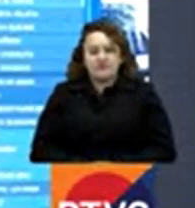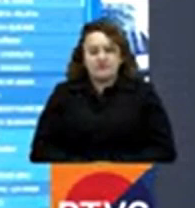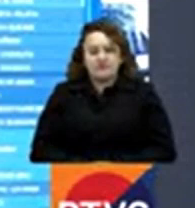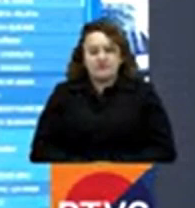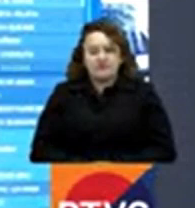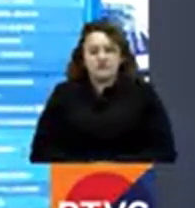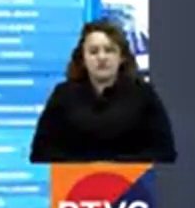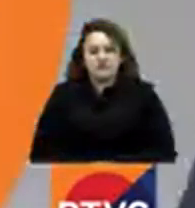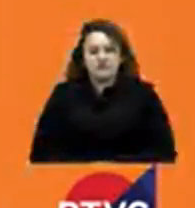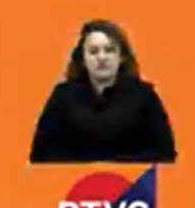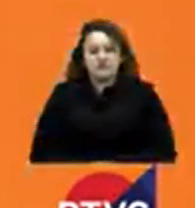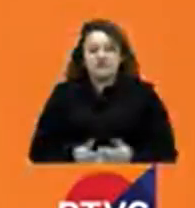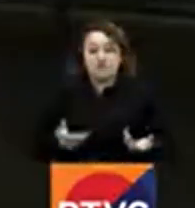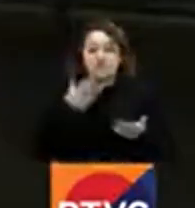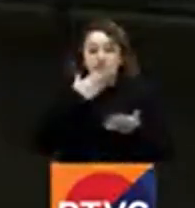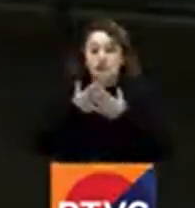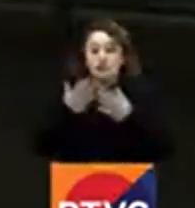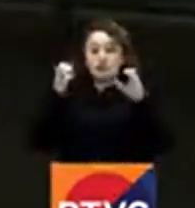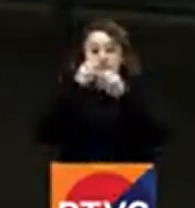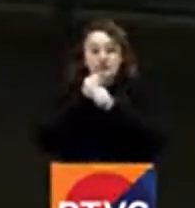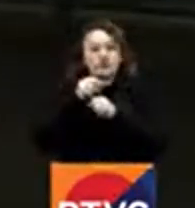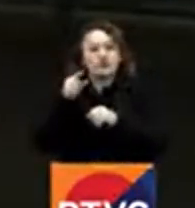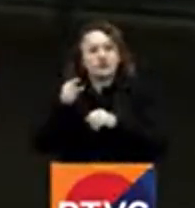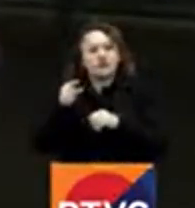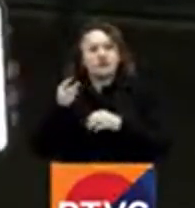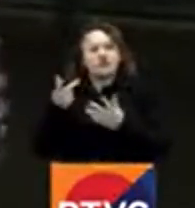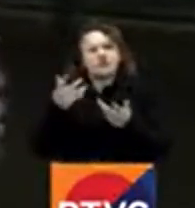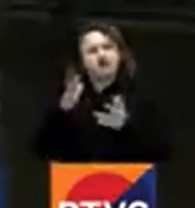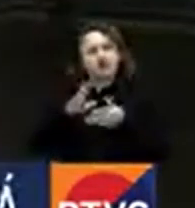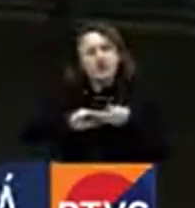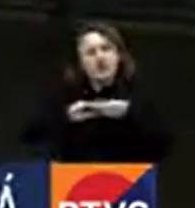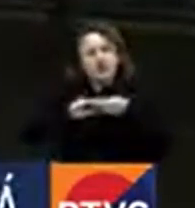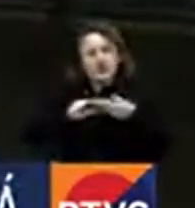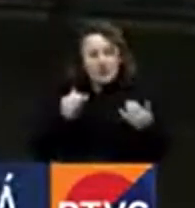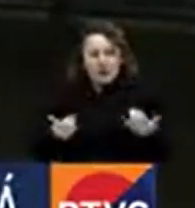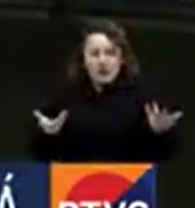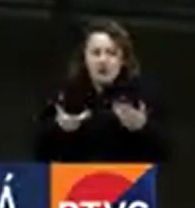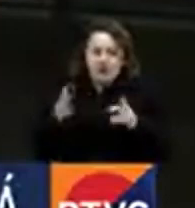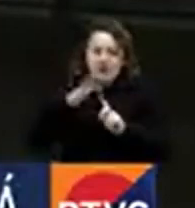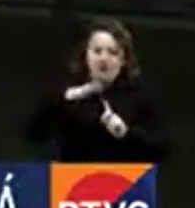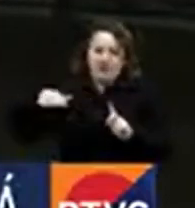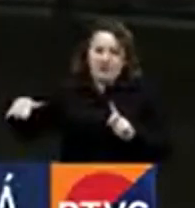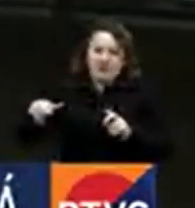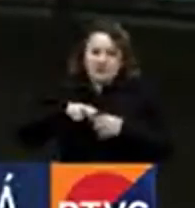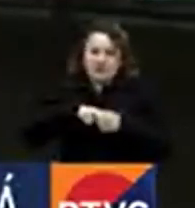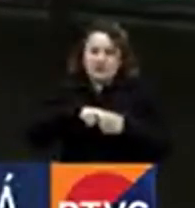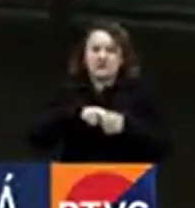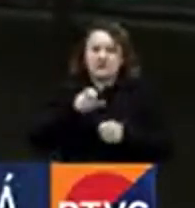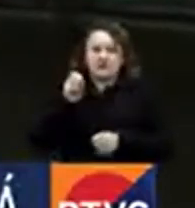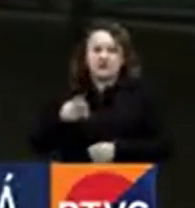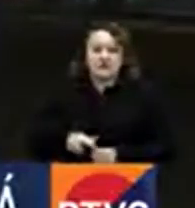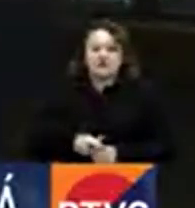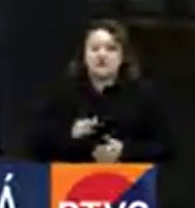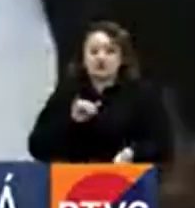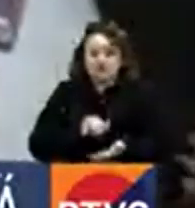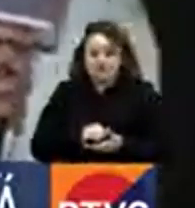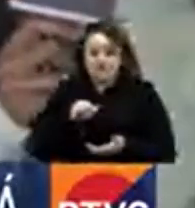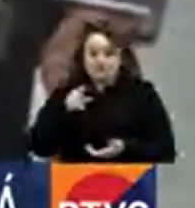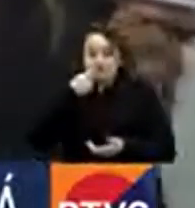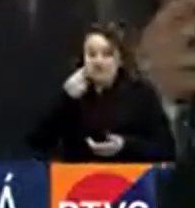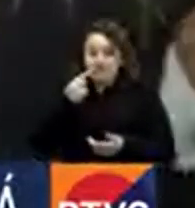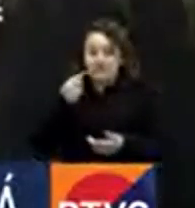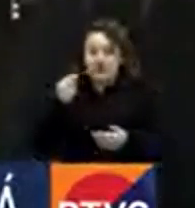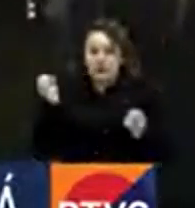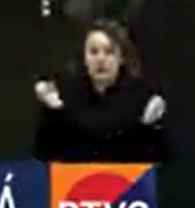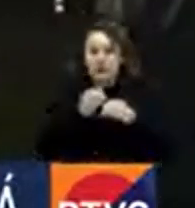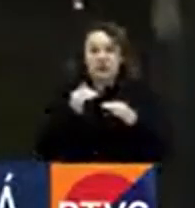Carlos y televidentes, muy buenas noches. Yo los saludo a esta hora justo aquí enfrente de la terminal de transportes del sur y como usted lo mencionaba, la autopista sur es